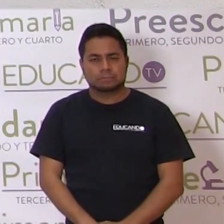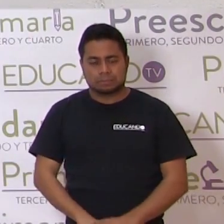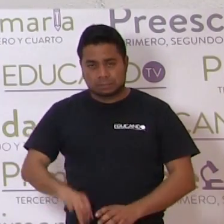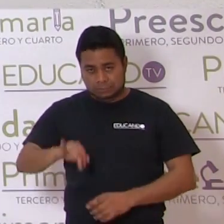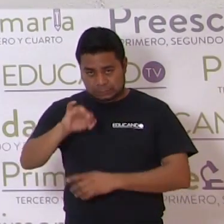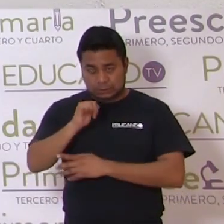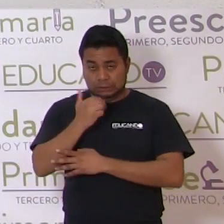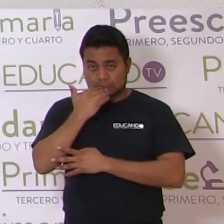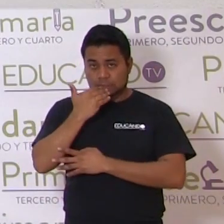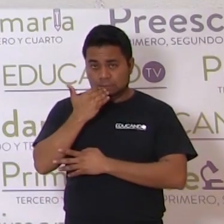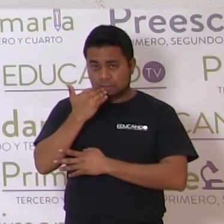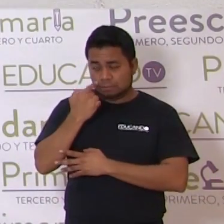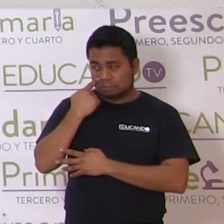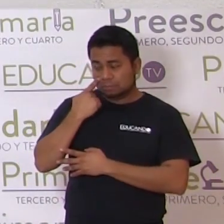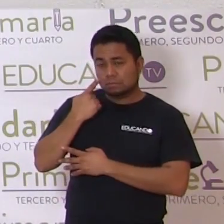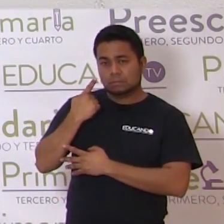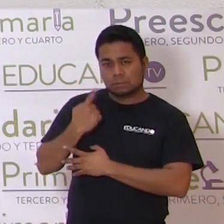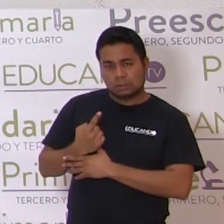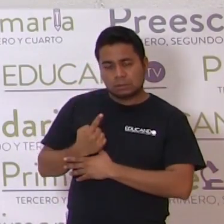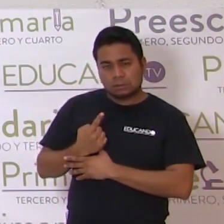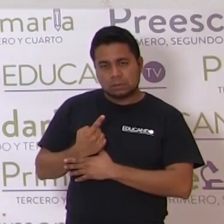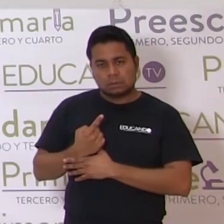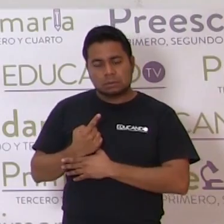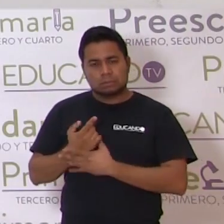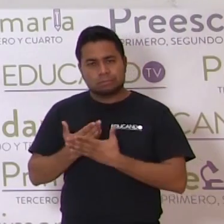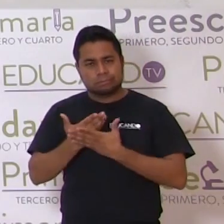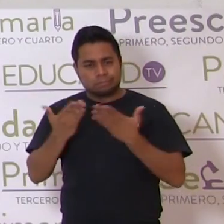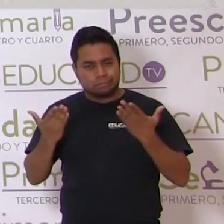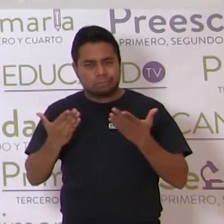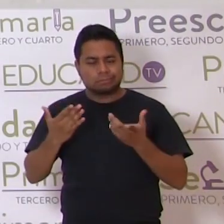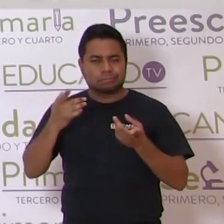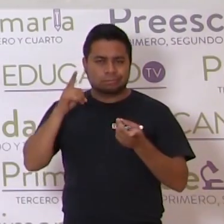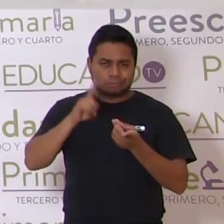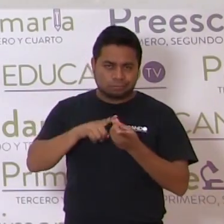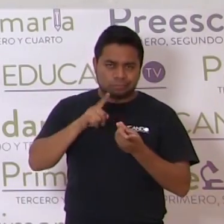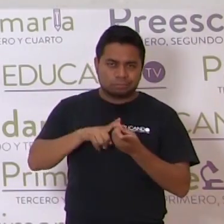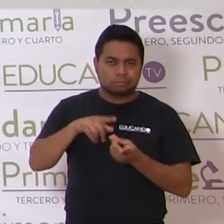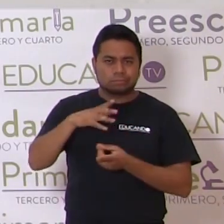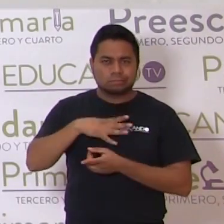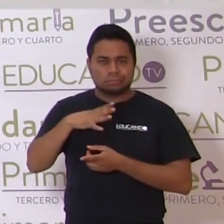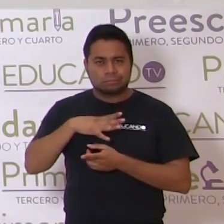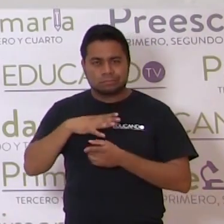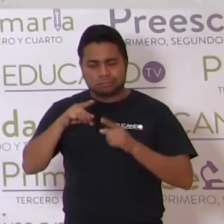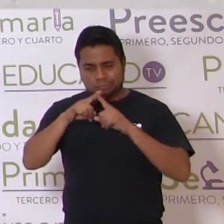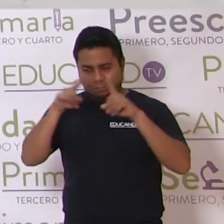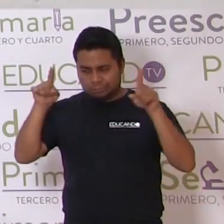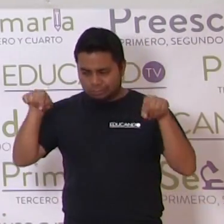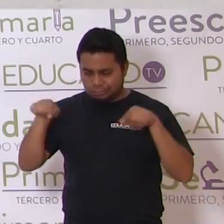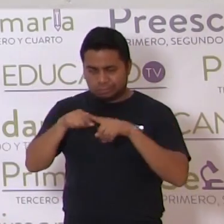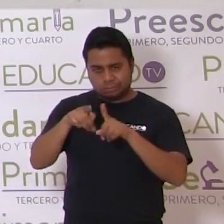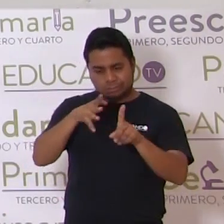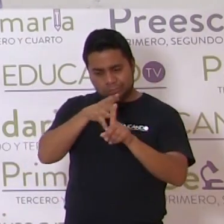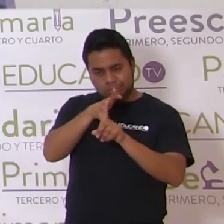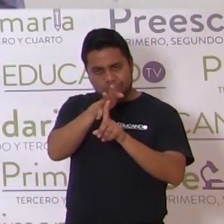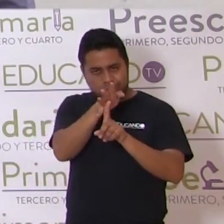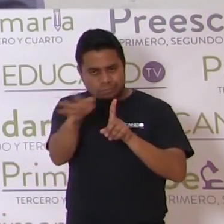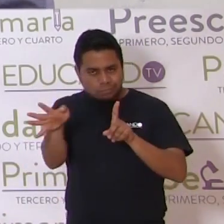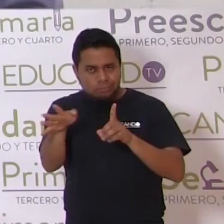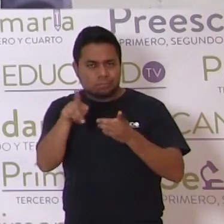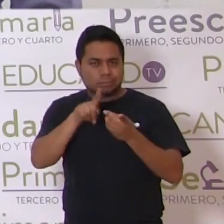Muy bien. Ahora, ¿en dónde ven aquí el diagrama? ¿En qué parte ven el